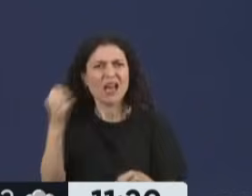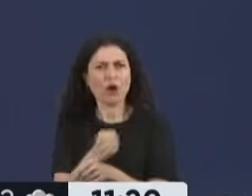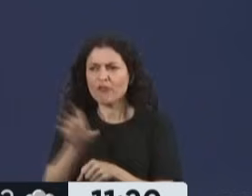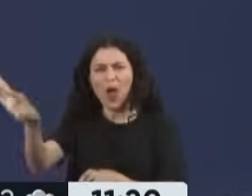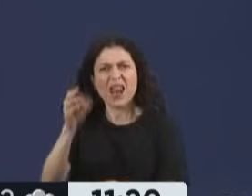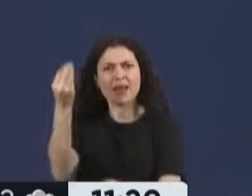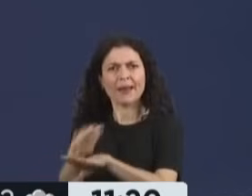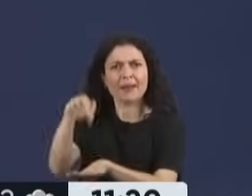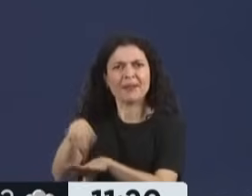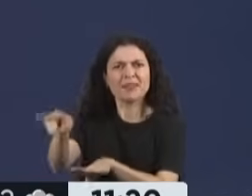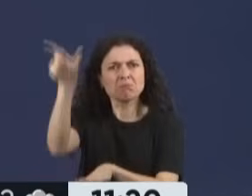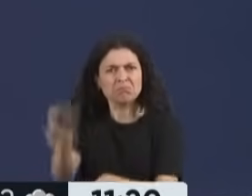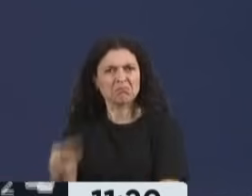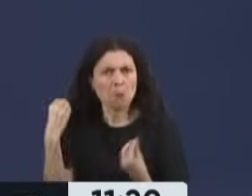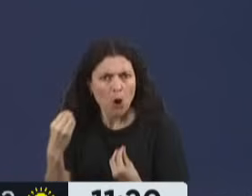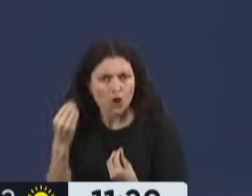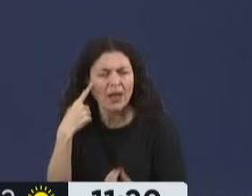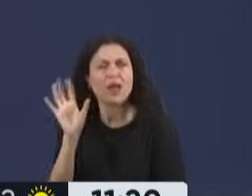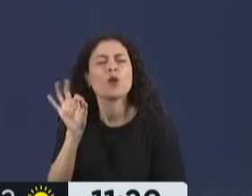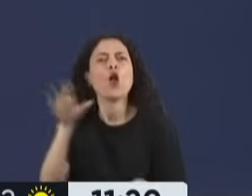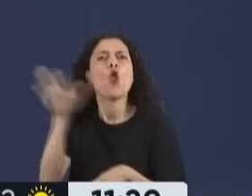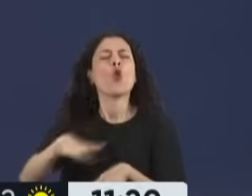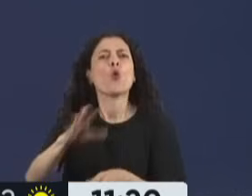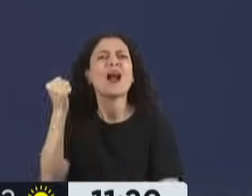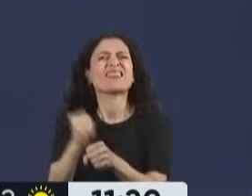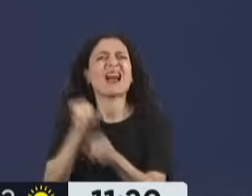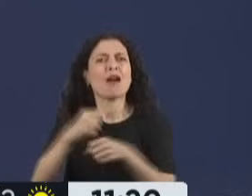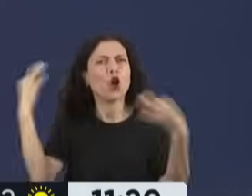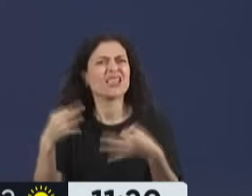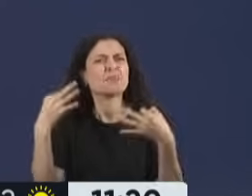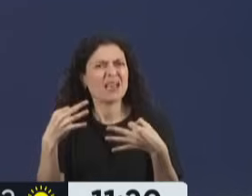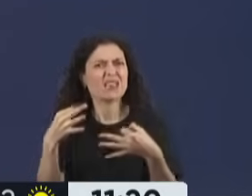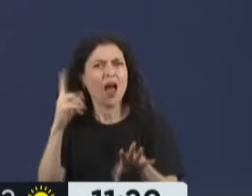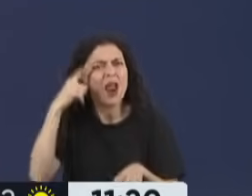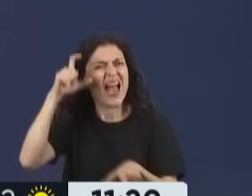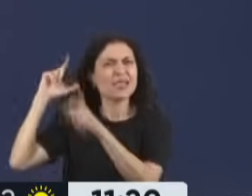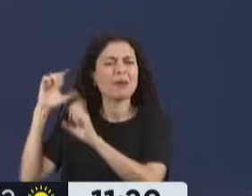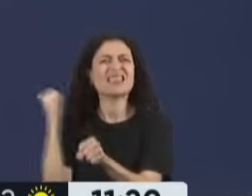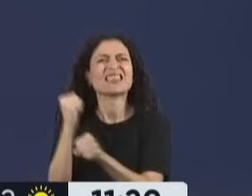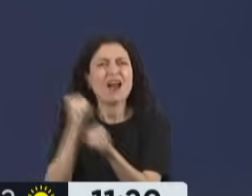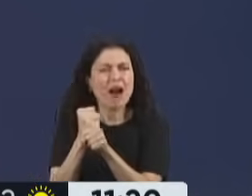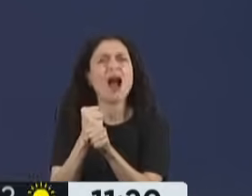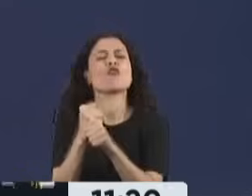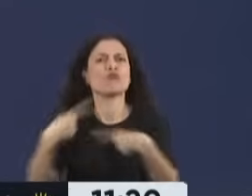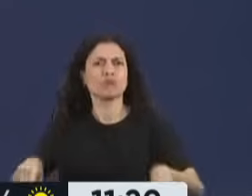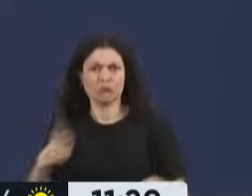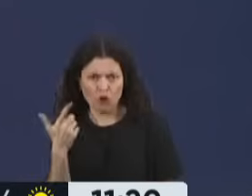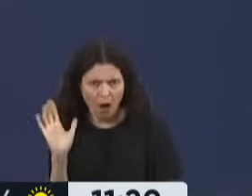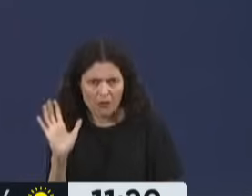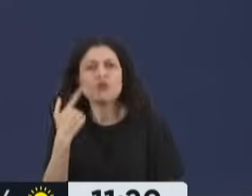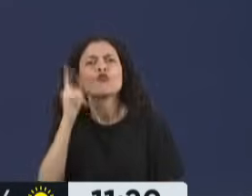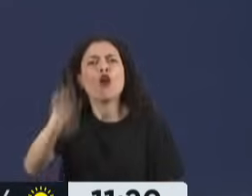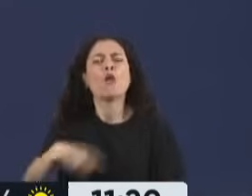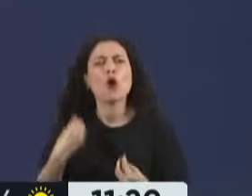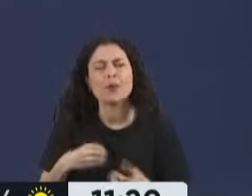lugar tan importante y tan delicado sin tener experiencia en el área de inteligencia. Y en segundo lugar, si el gobierno confirma o